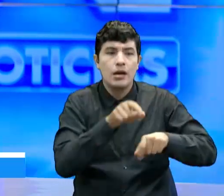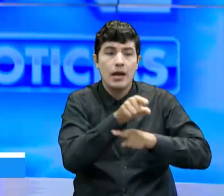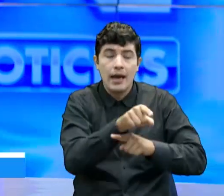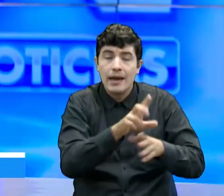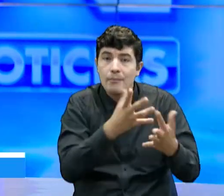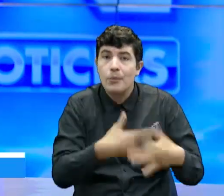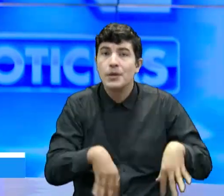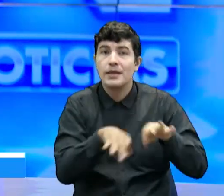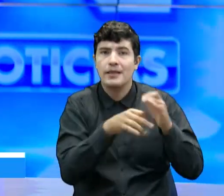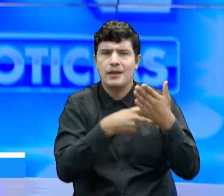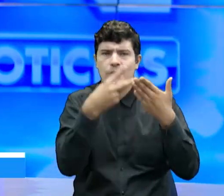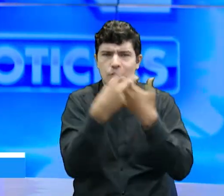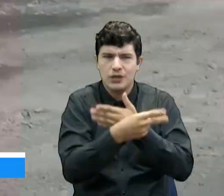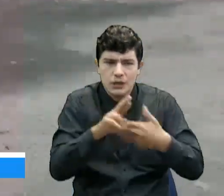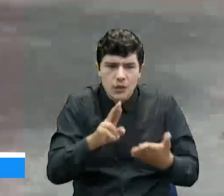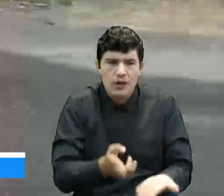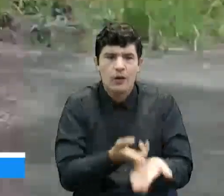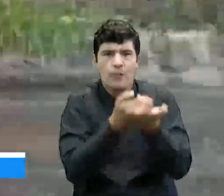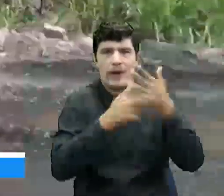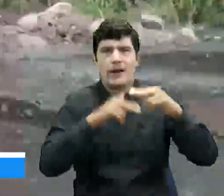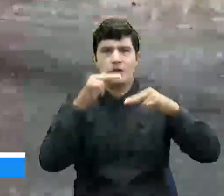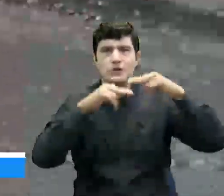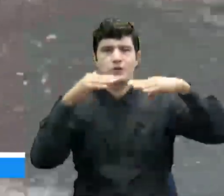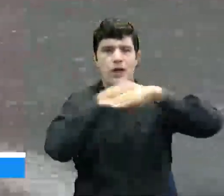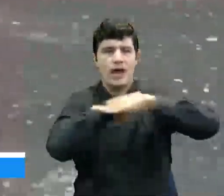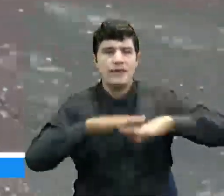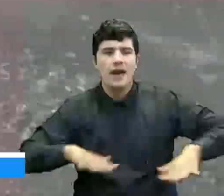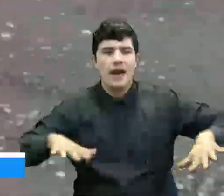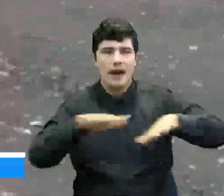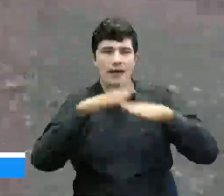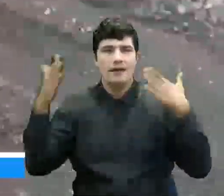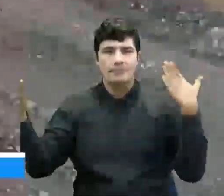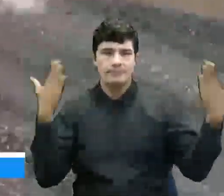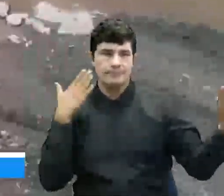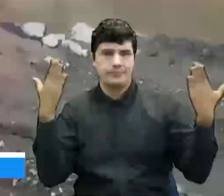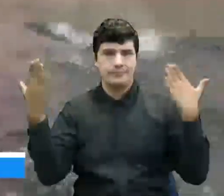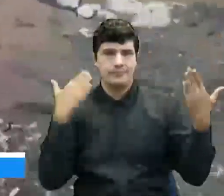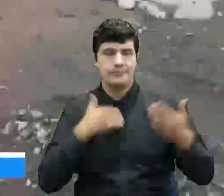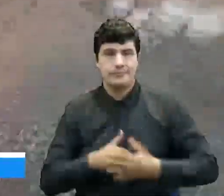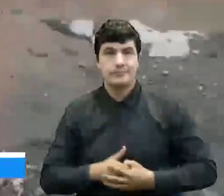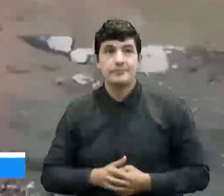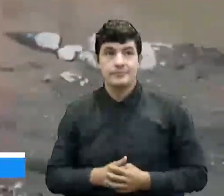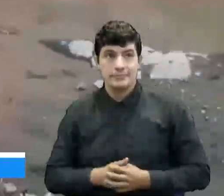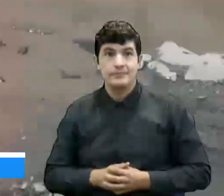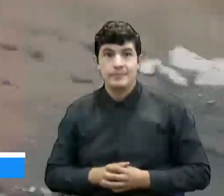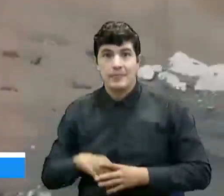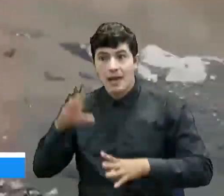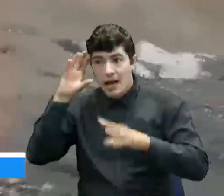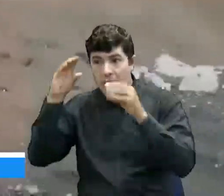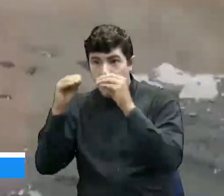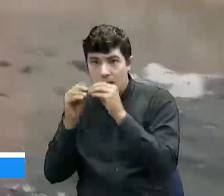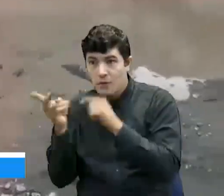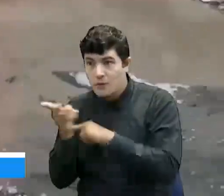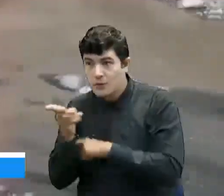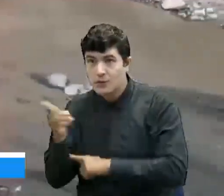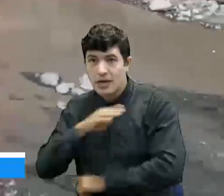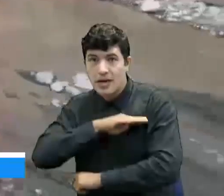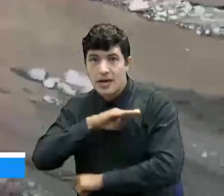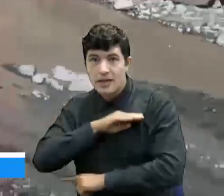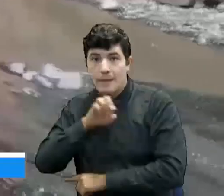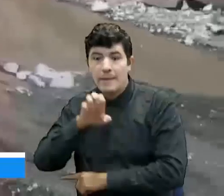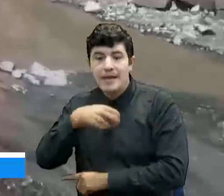veamos de qué se trata los alcaldes del municipio de bolívar y el peñón junto a la comunidad firmaron un convenio para el arreglo